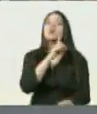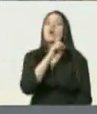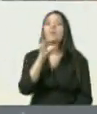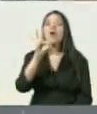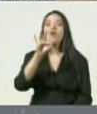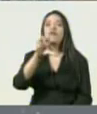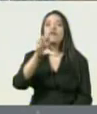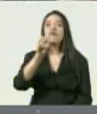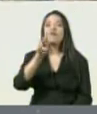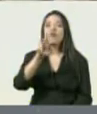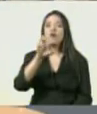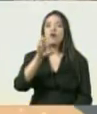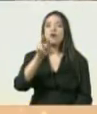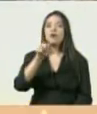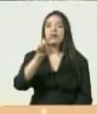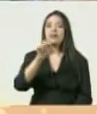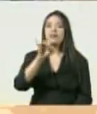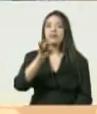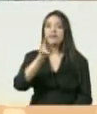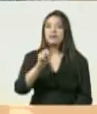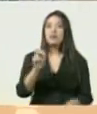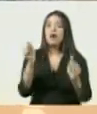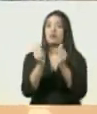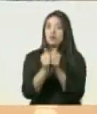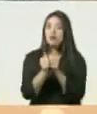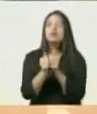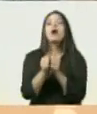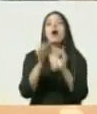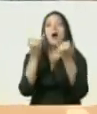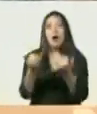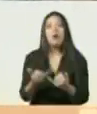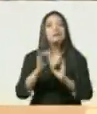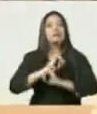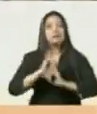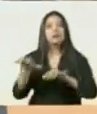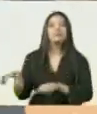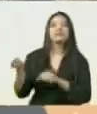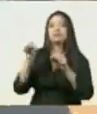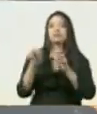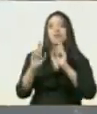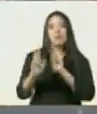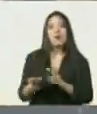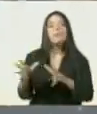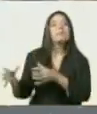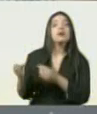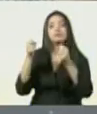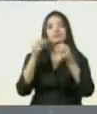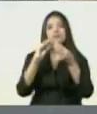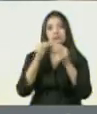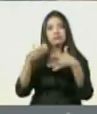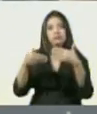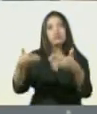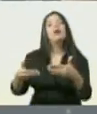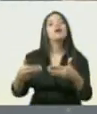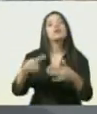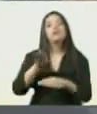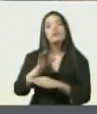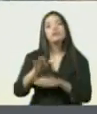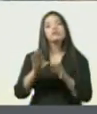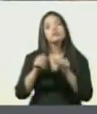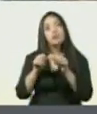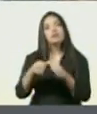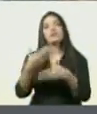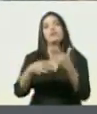que está en el estado de Anzoátegui. Bueno, ya estamos tomando las acciones con Barrio Nuevo, Barrio Tricolor, para recuperar y próximamente seguir